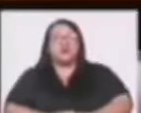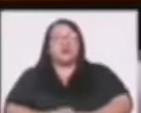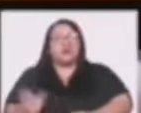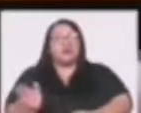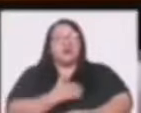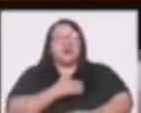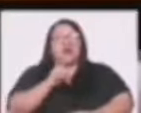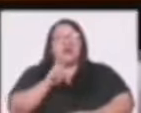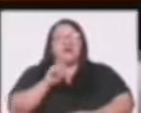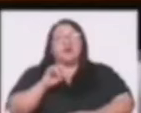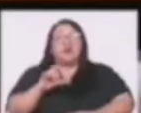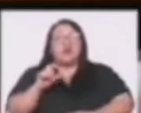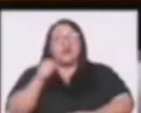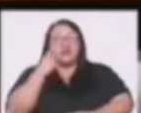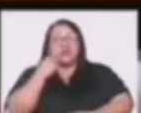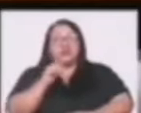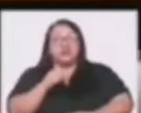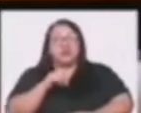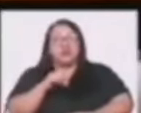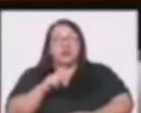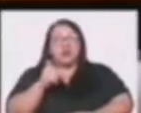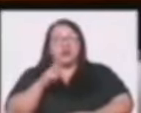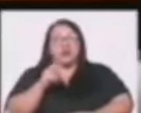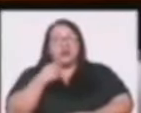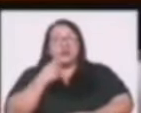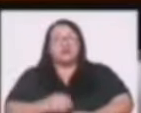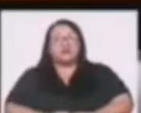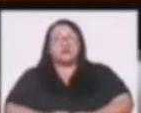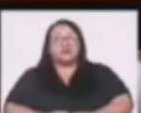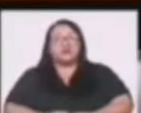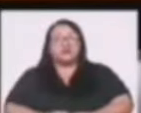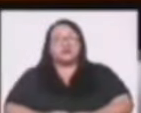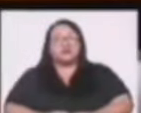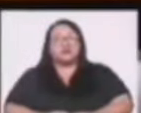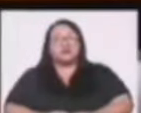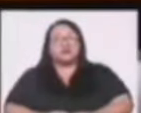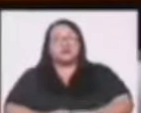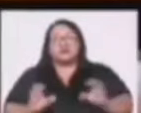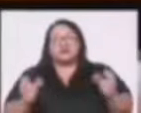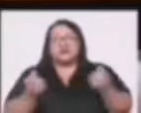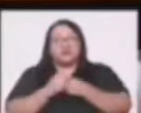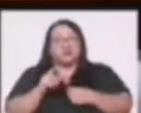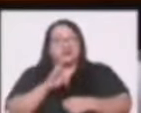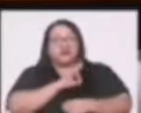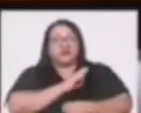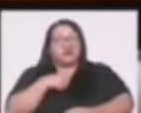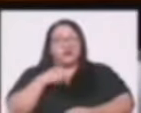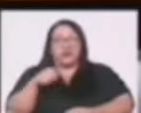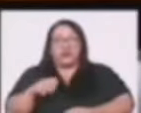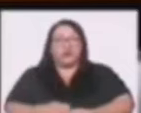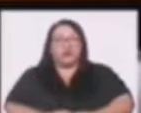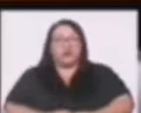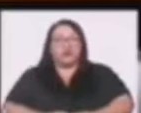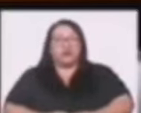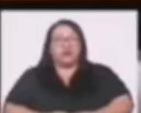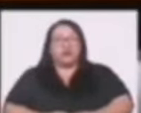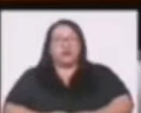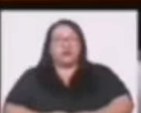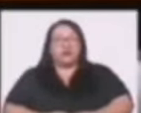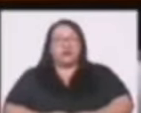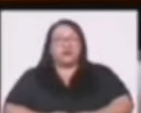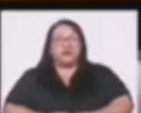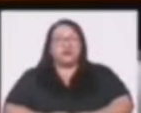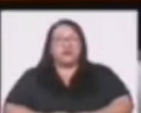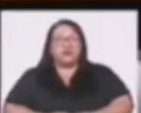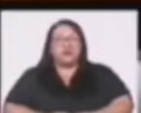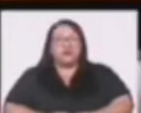Vizcarra, el señor Samuel Abad dice: el Congreso no es fiscal ni juez. El